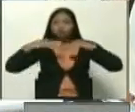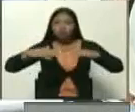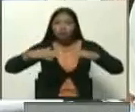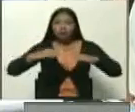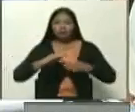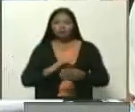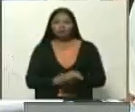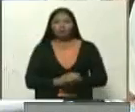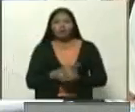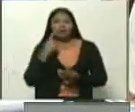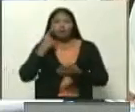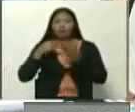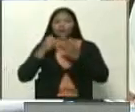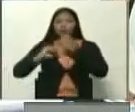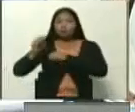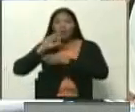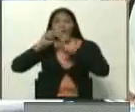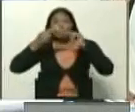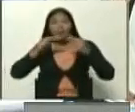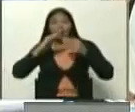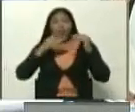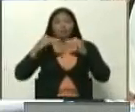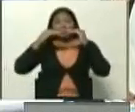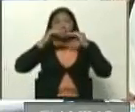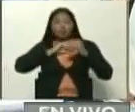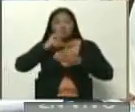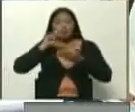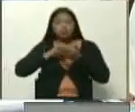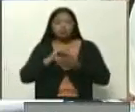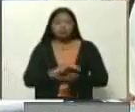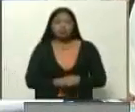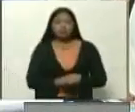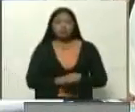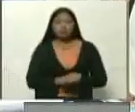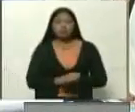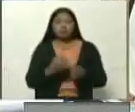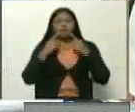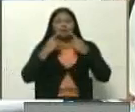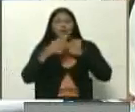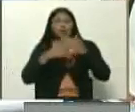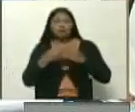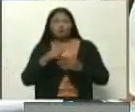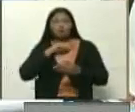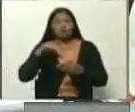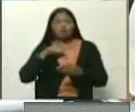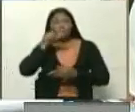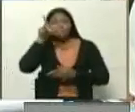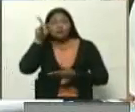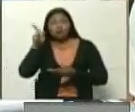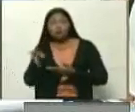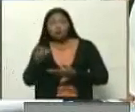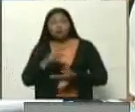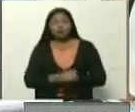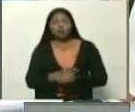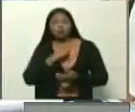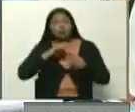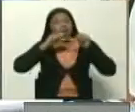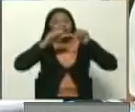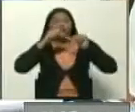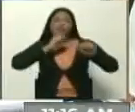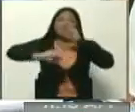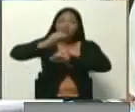en la actualidad otras amenazas a la paz, la estabilidad de nuestras naciones y el bienestar de sus habitantes. Por ello, es menester continuar